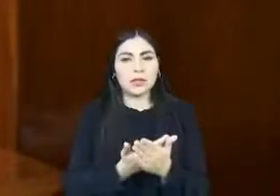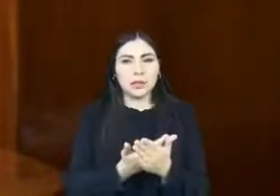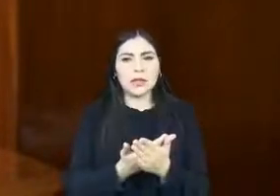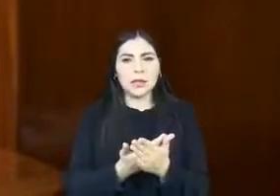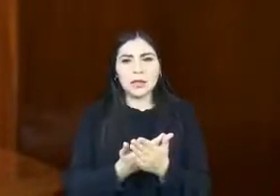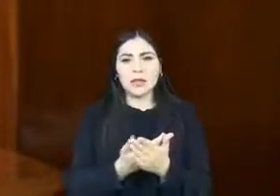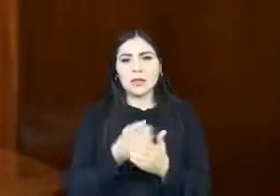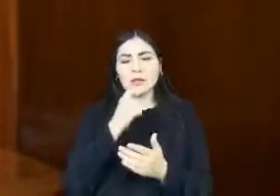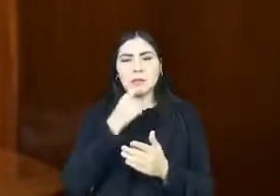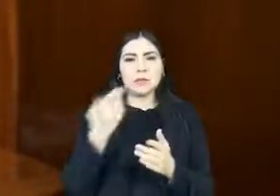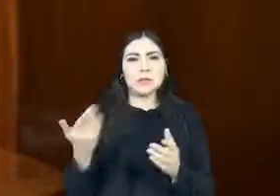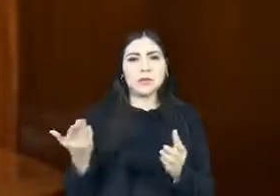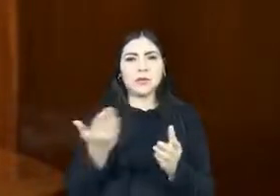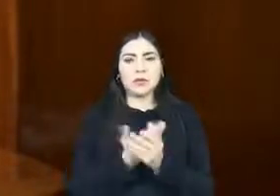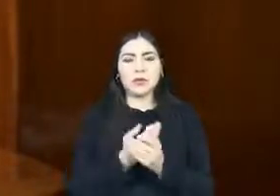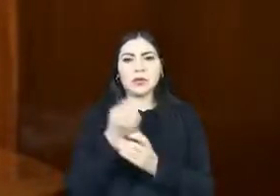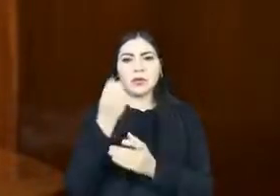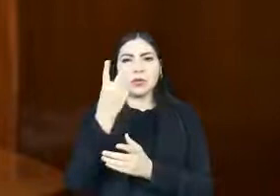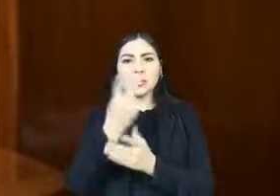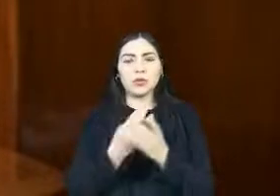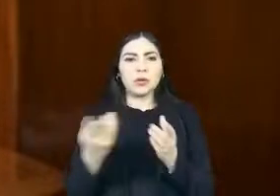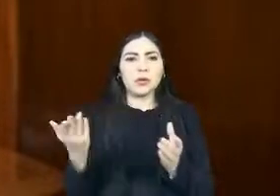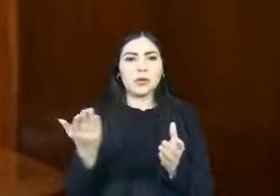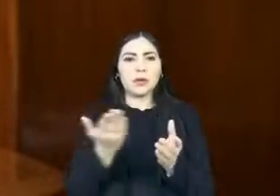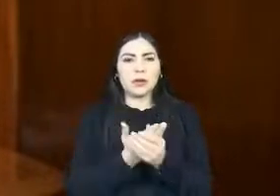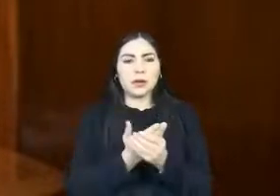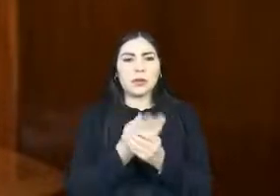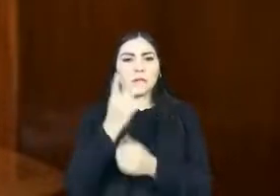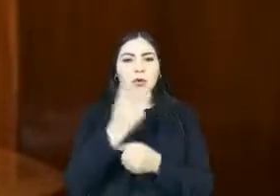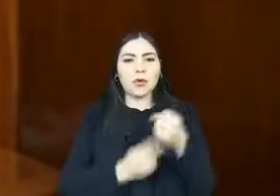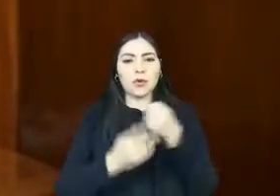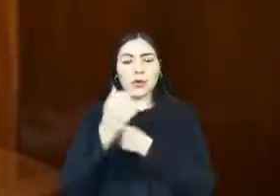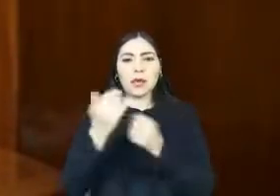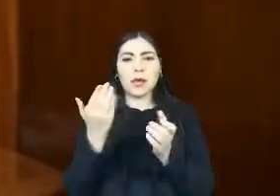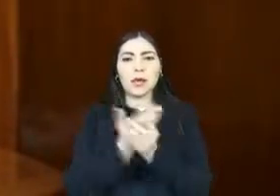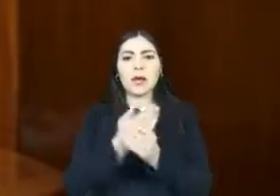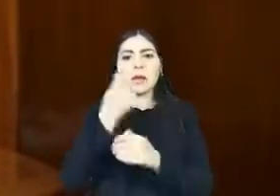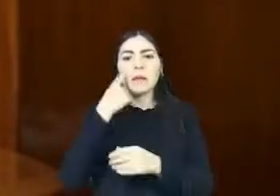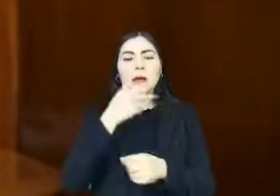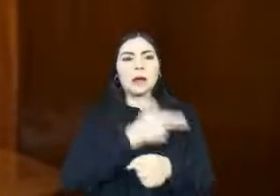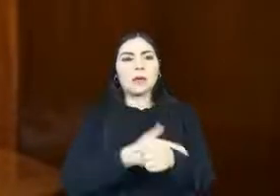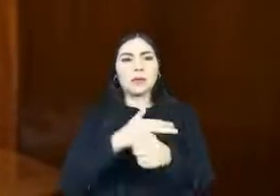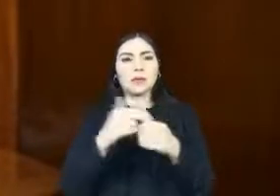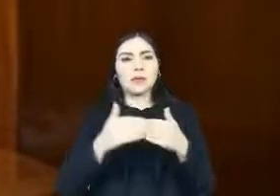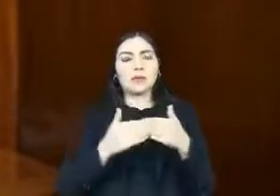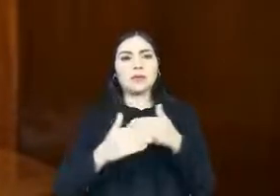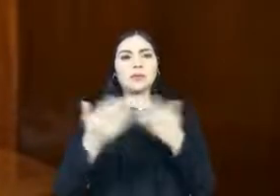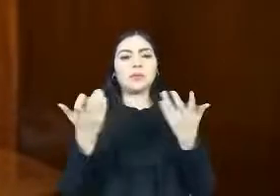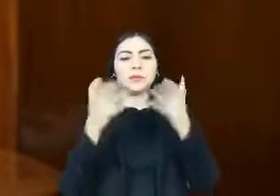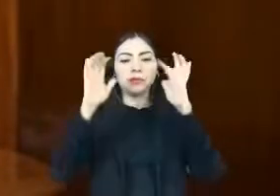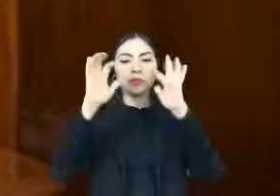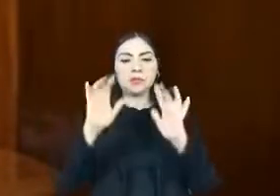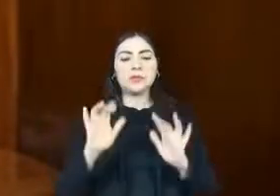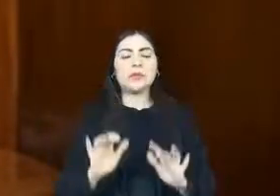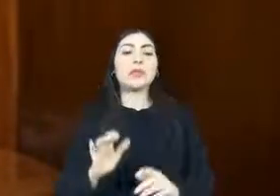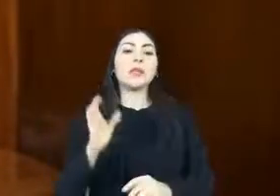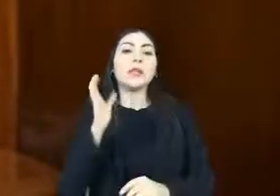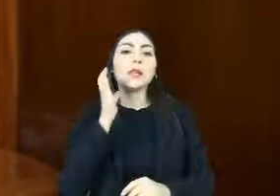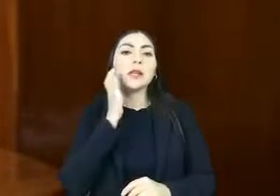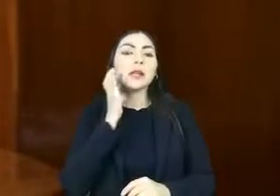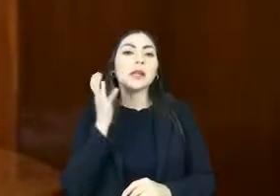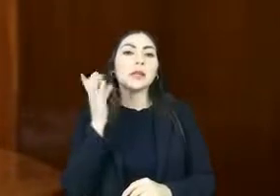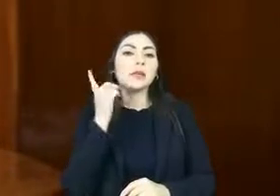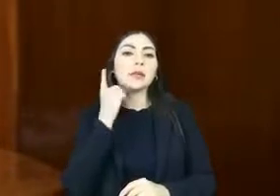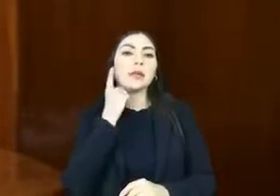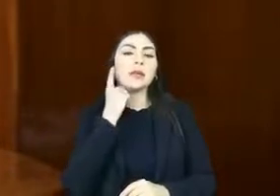correspondiente se adjunta el proyecto de decreto para los efectos procedentes dado en el Palacio del poder legislativo